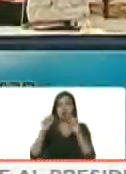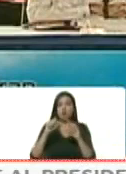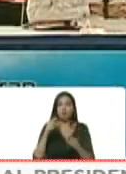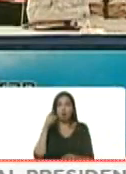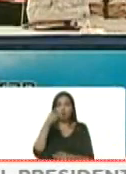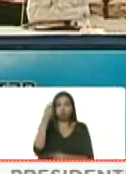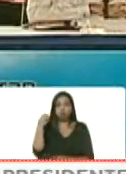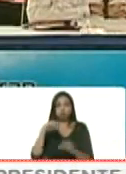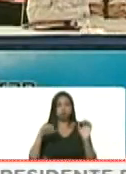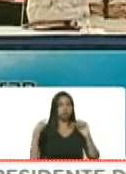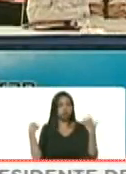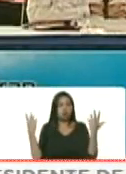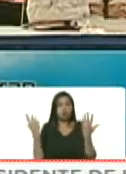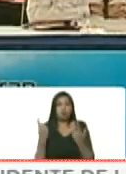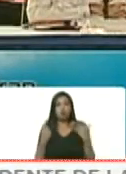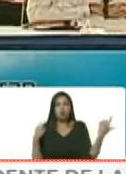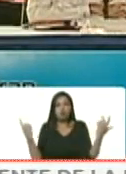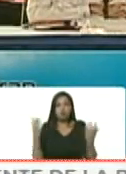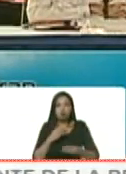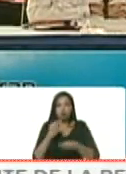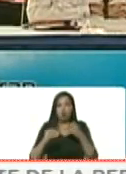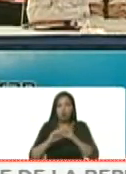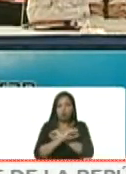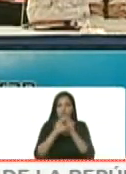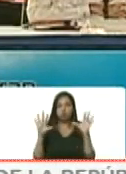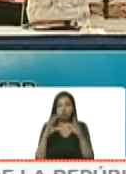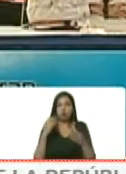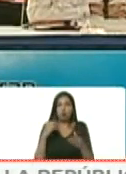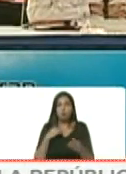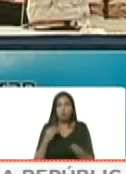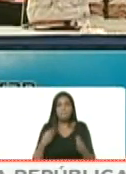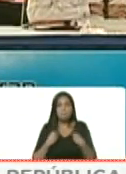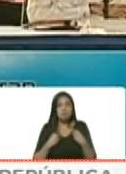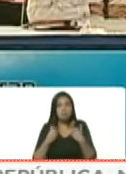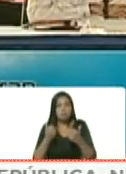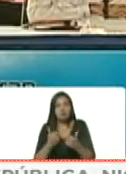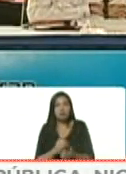bomba por delante, la bomba por un lado, y salimos vivos,